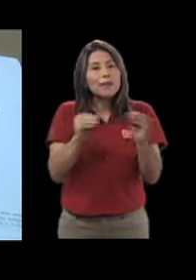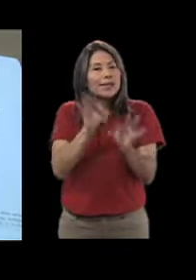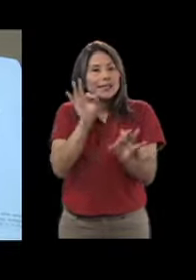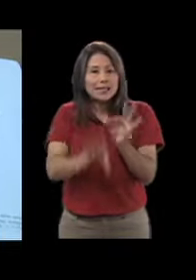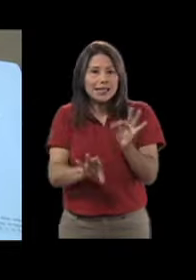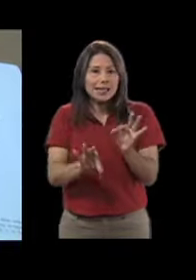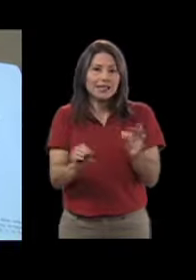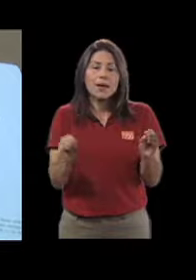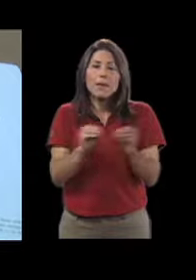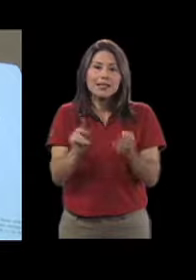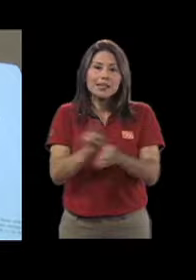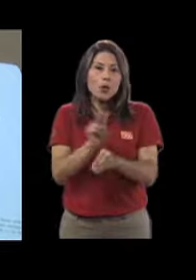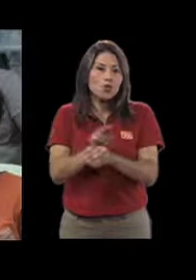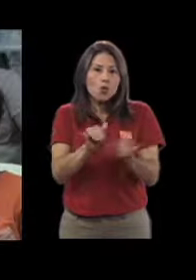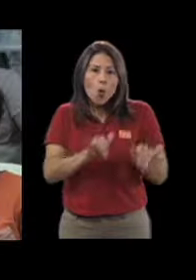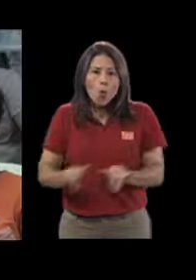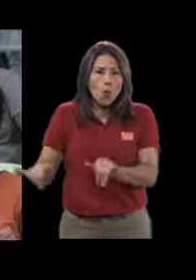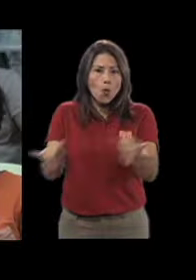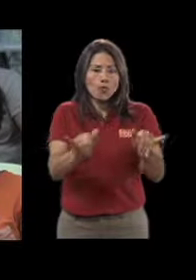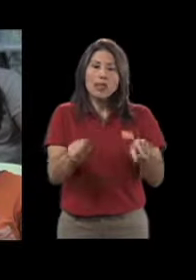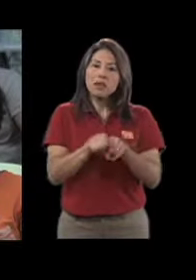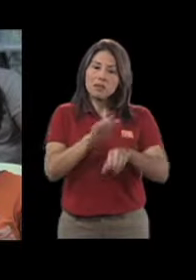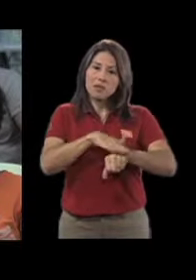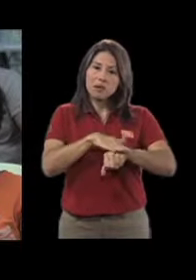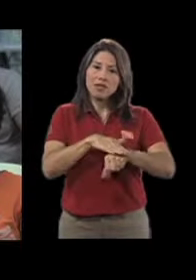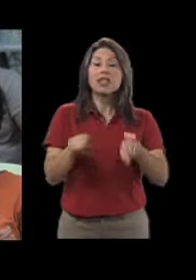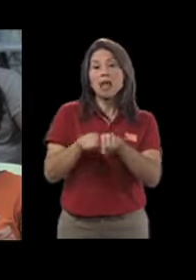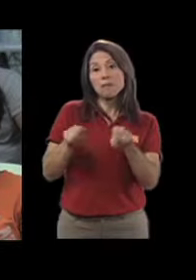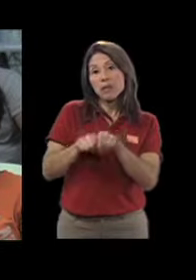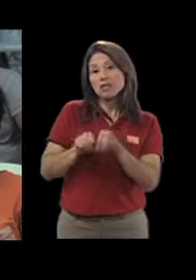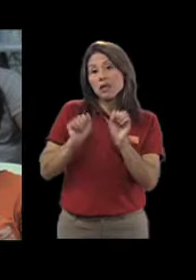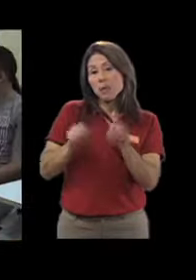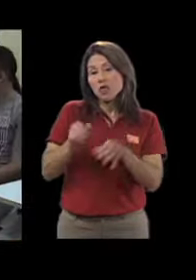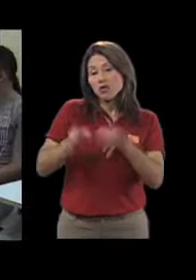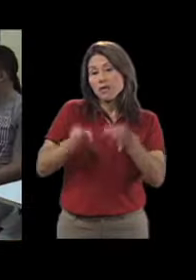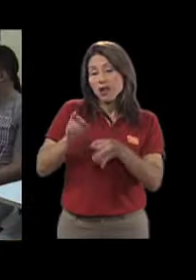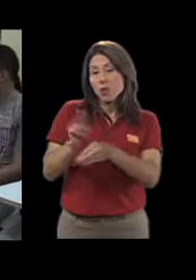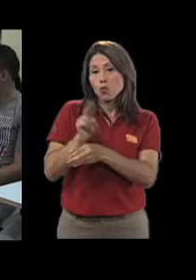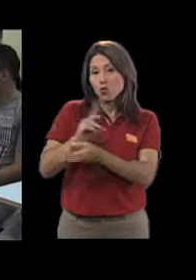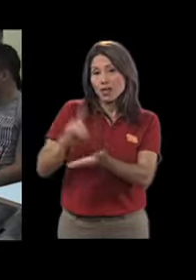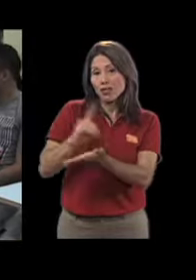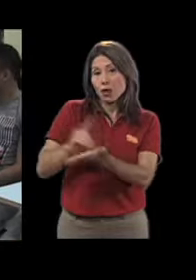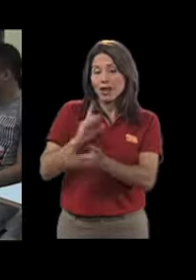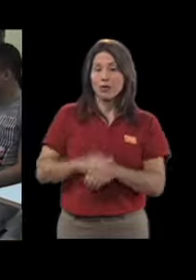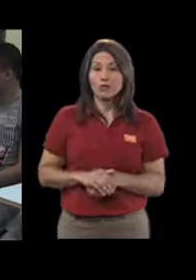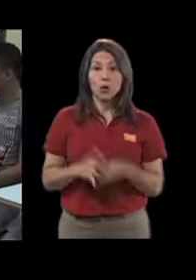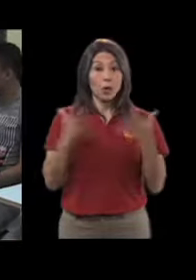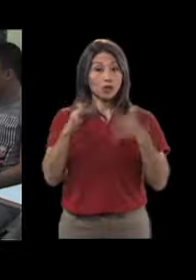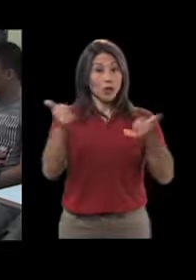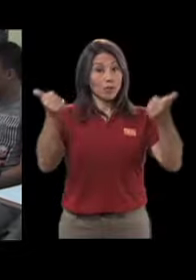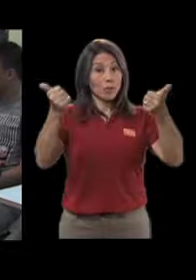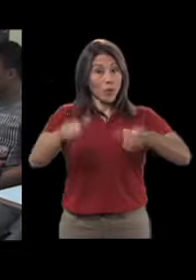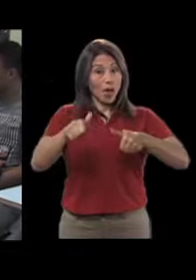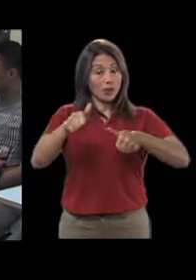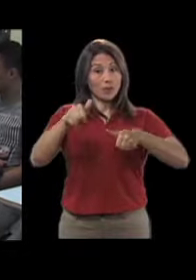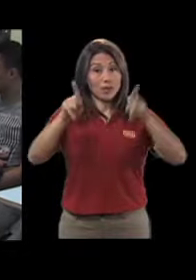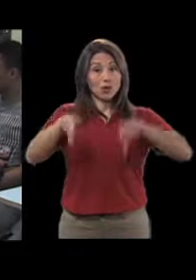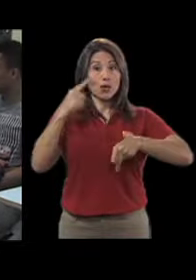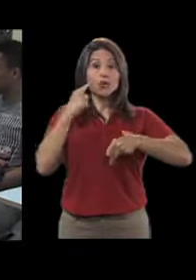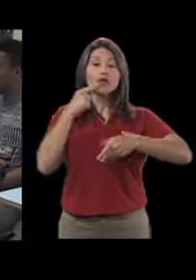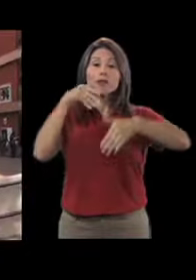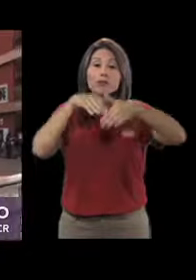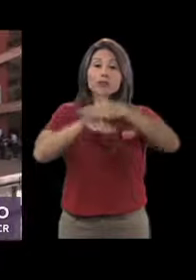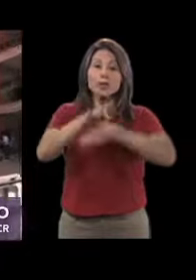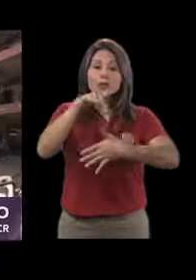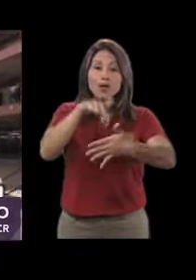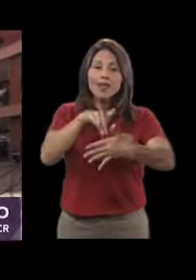También se les permite, si está justificado el uso de diccionario. Una vez aprobado el proceso de ingreso al centro universitario, se